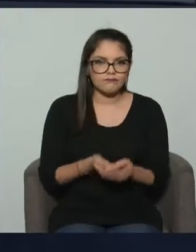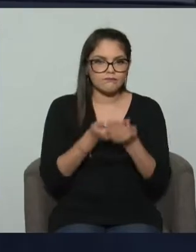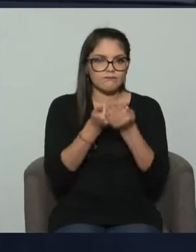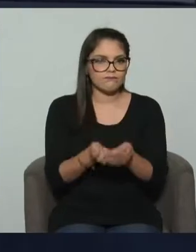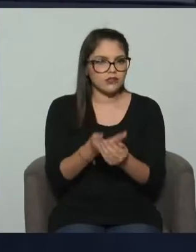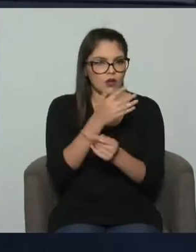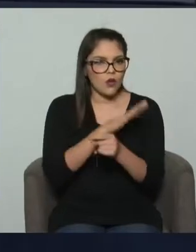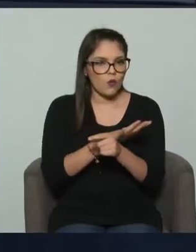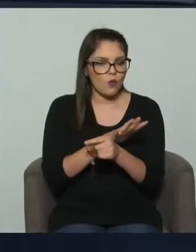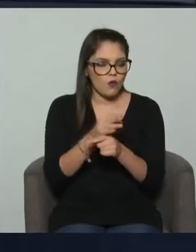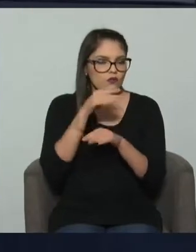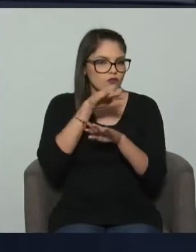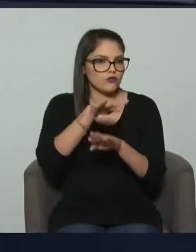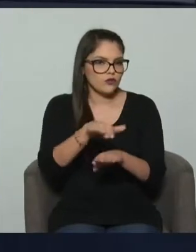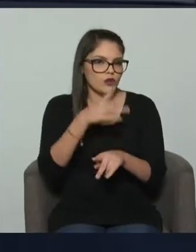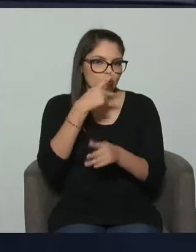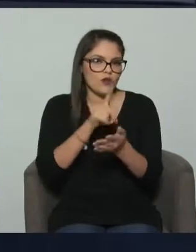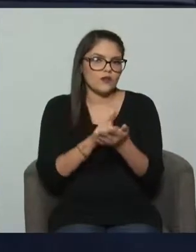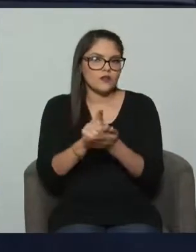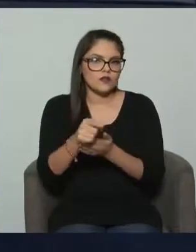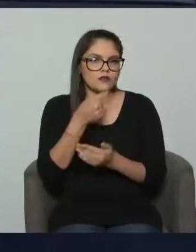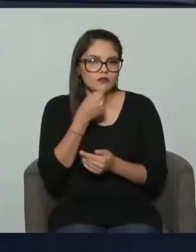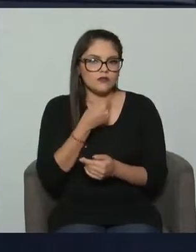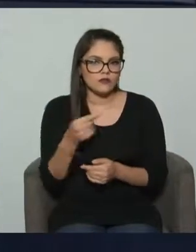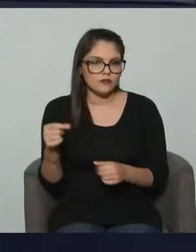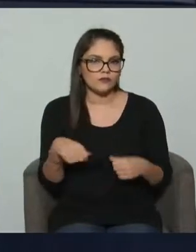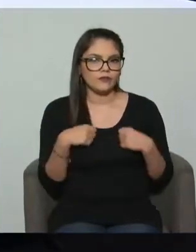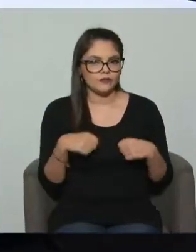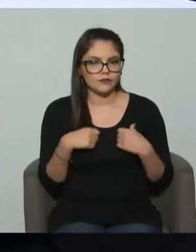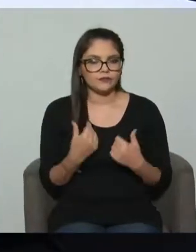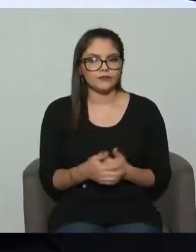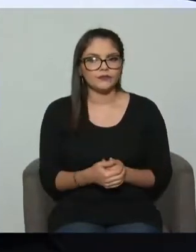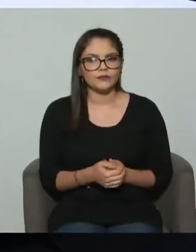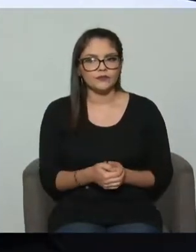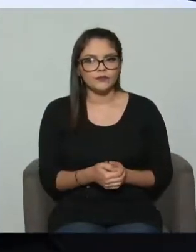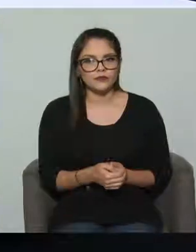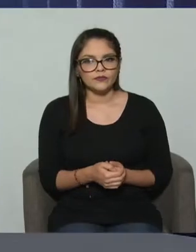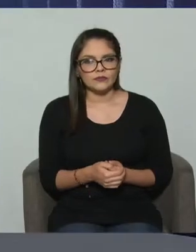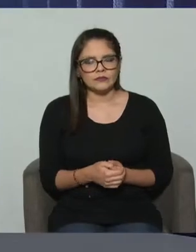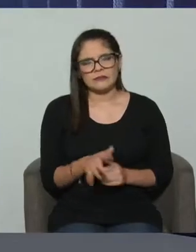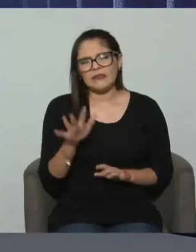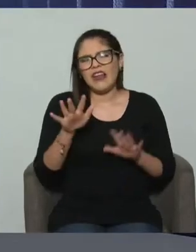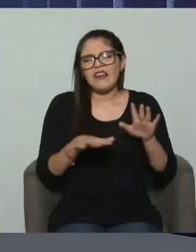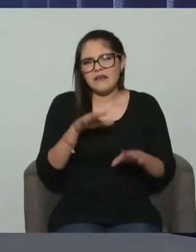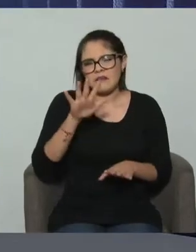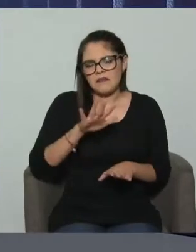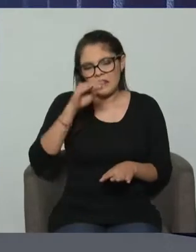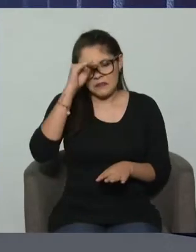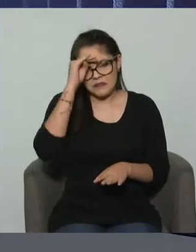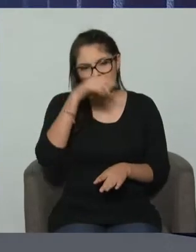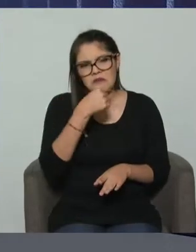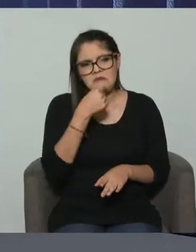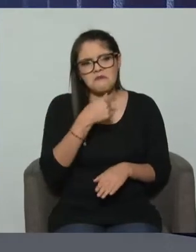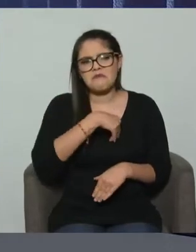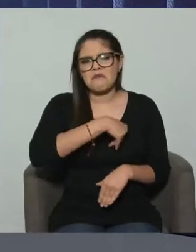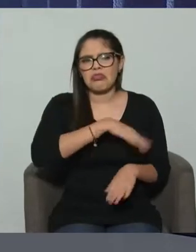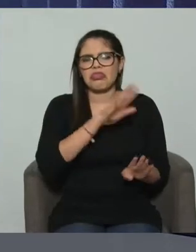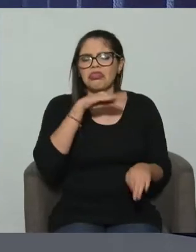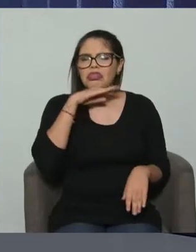y restitución de los derechos de las niñas, niños y adolescentes. Sí, porque pareciera ser que los niños, bueno, no se toman en cuenta, no les preguntan